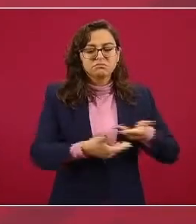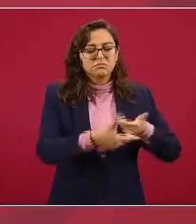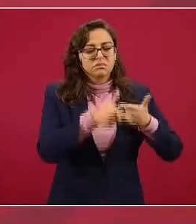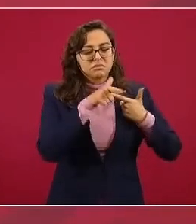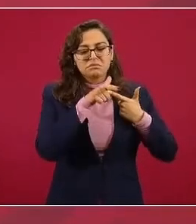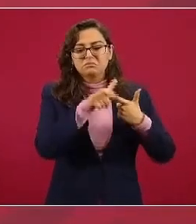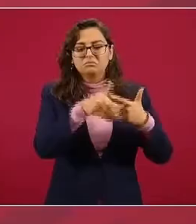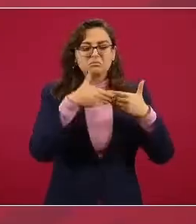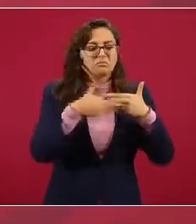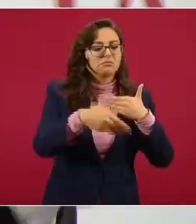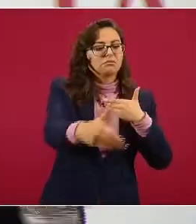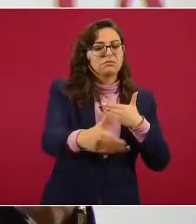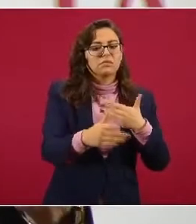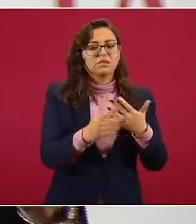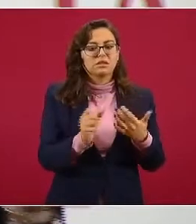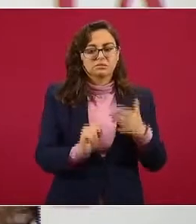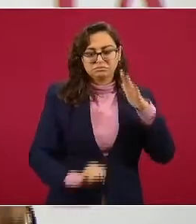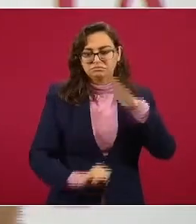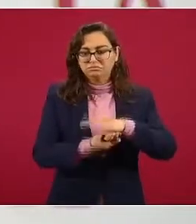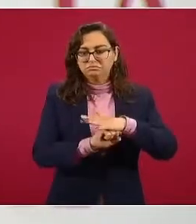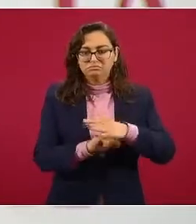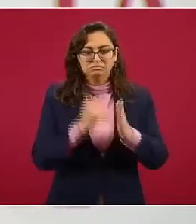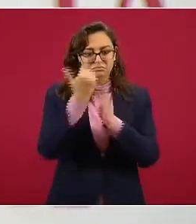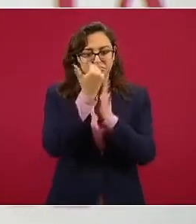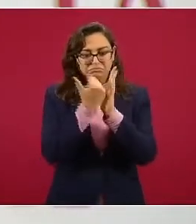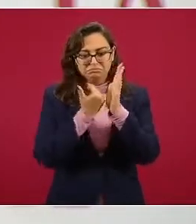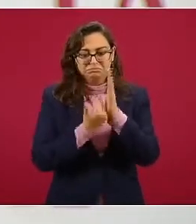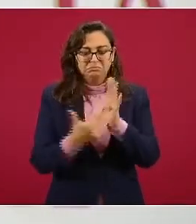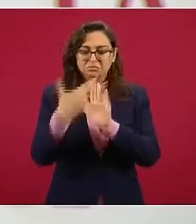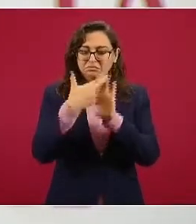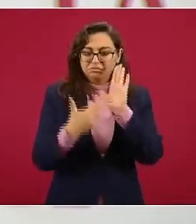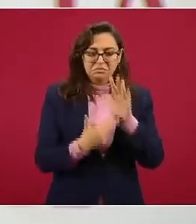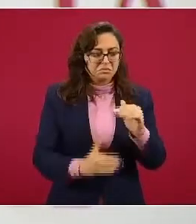México y Estados Unidos, sus fundamentos y sus límites.